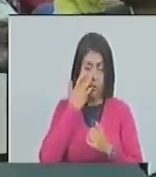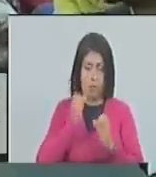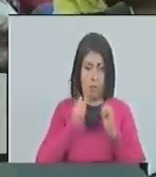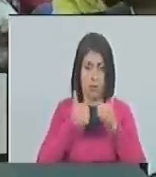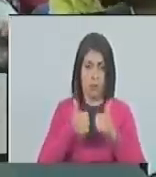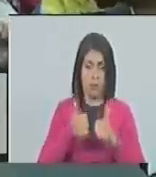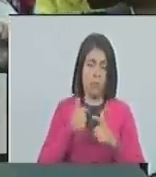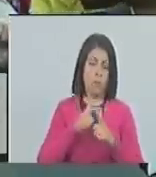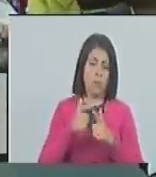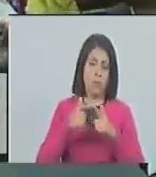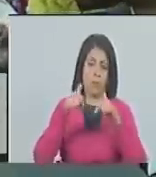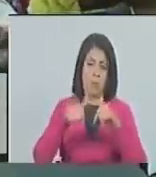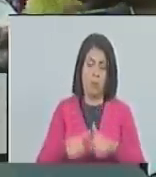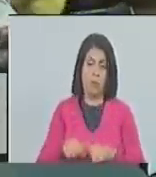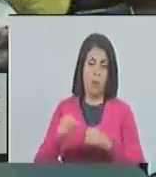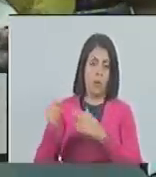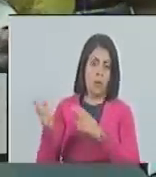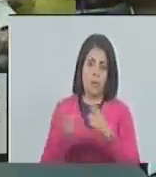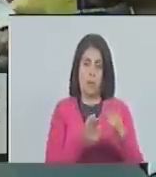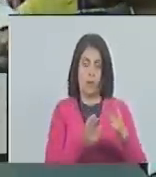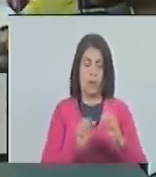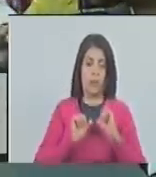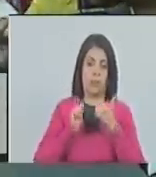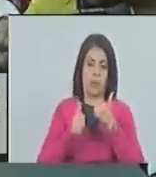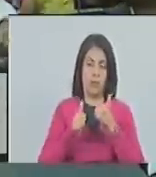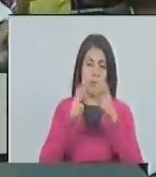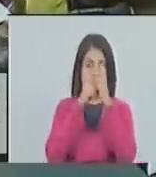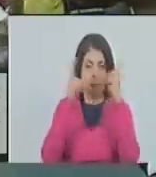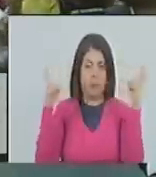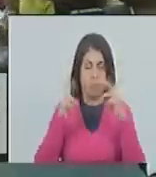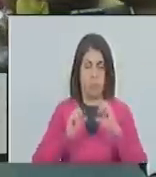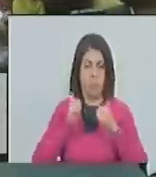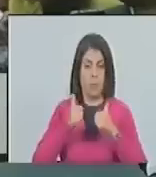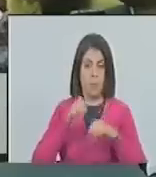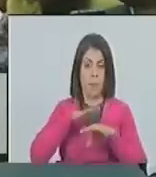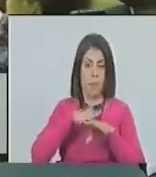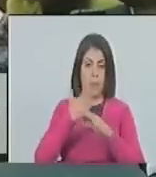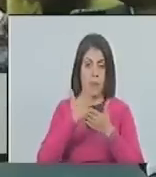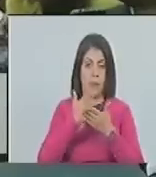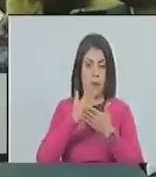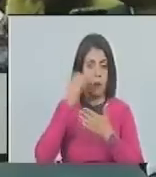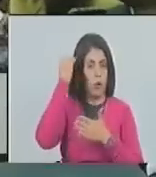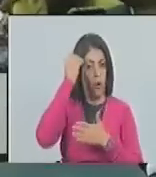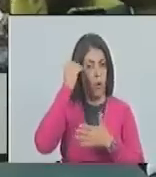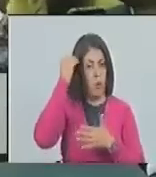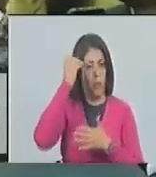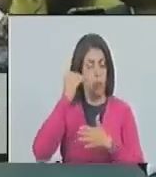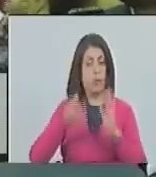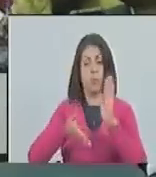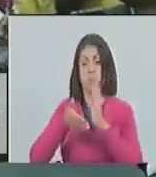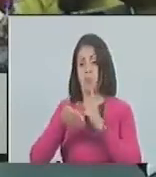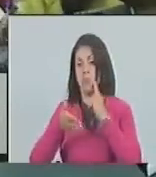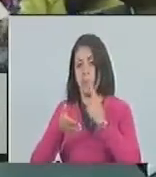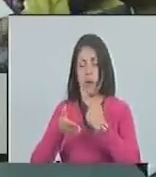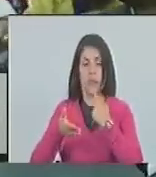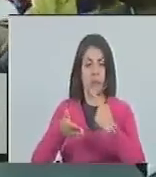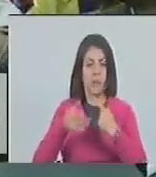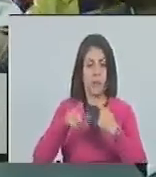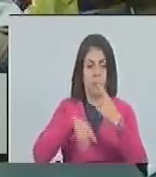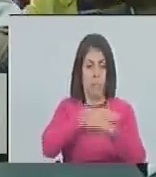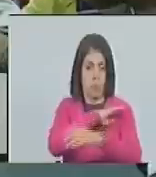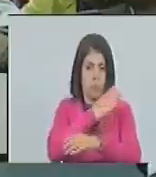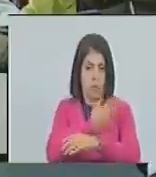lo tanto, bueno, y quise hacer esta introducción porque siempre los opinadores de oficio van a salir diciendo que el